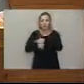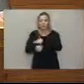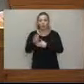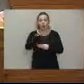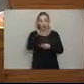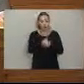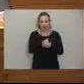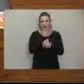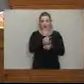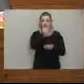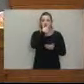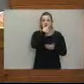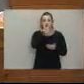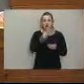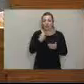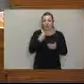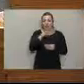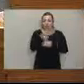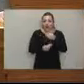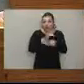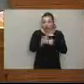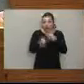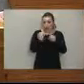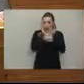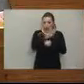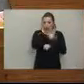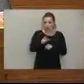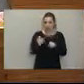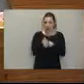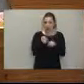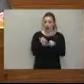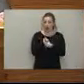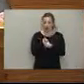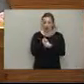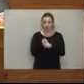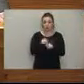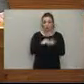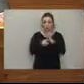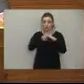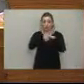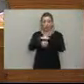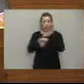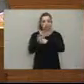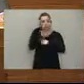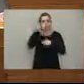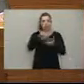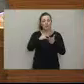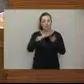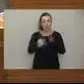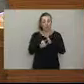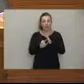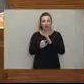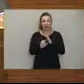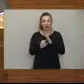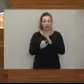decir, facilitar la reinserción laboral de los trabajadores. Este plan de recolocación fue una de las medidas, y en este sentido yo puedo decir que es una de las medidas, probablemente